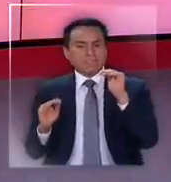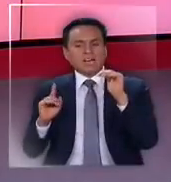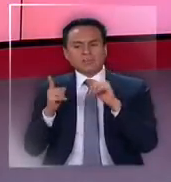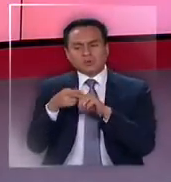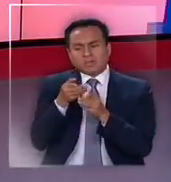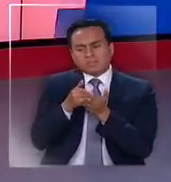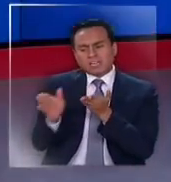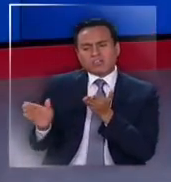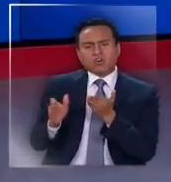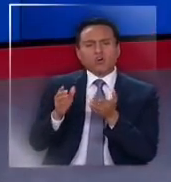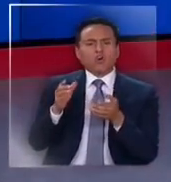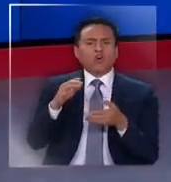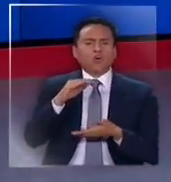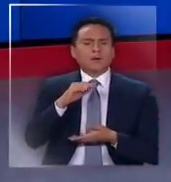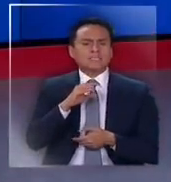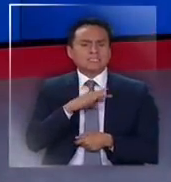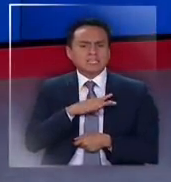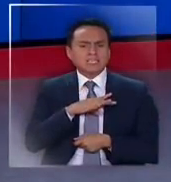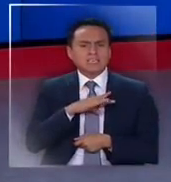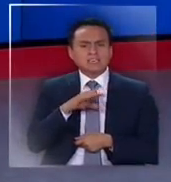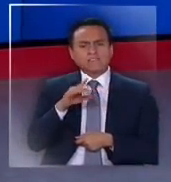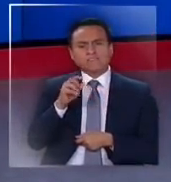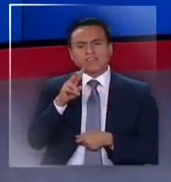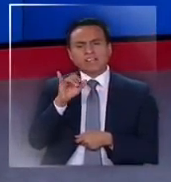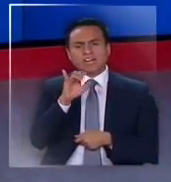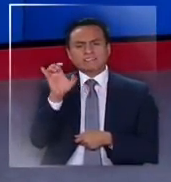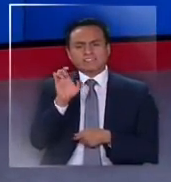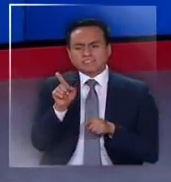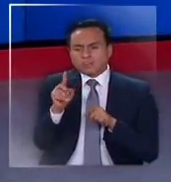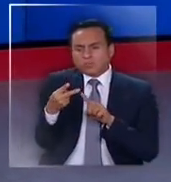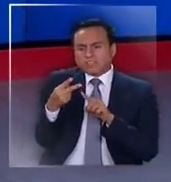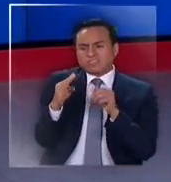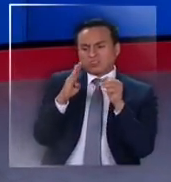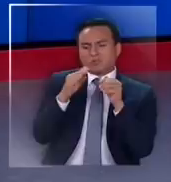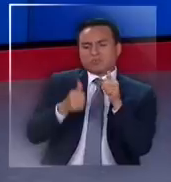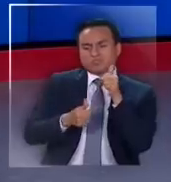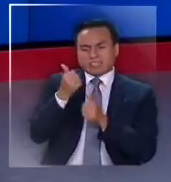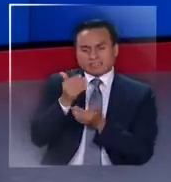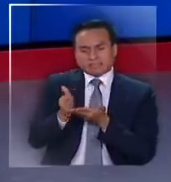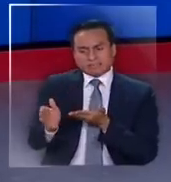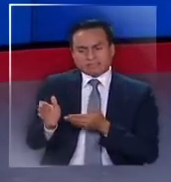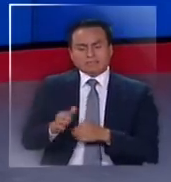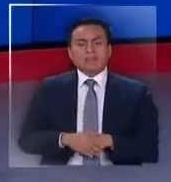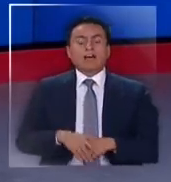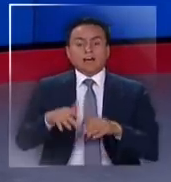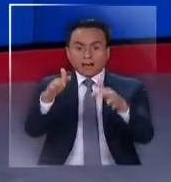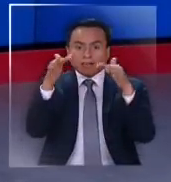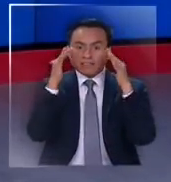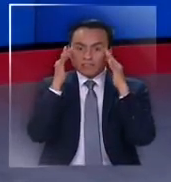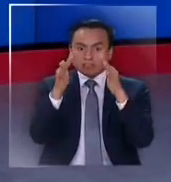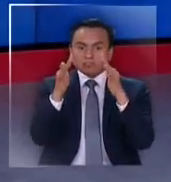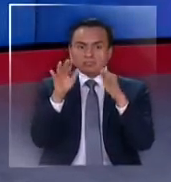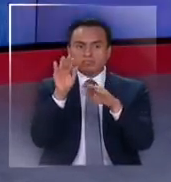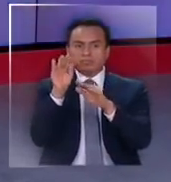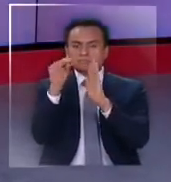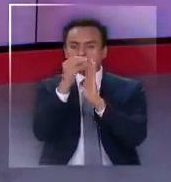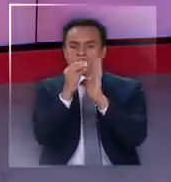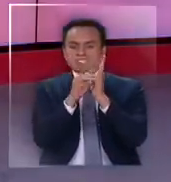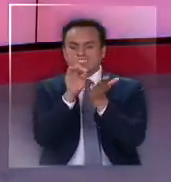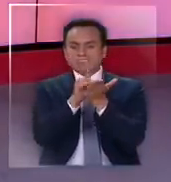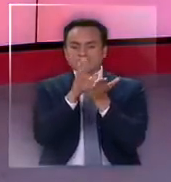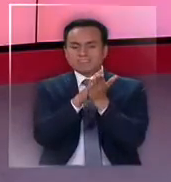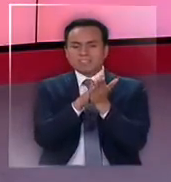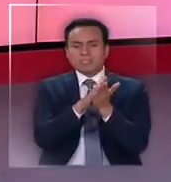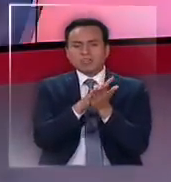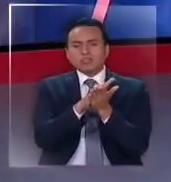quedó eliminado en Copa Chile a manos de General Velázquez de la segunda división profesional. Atentos con estas citas.